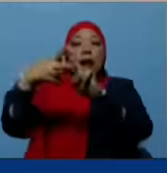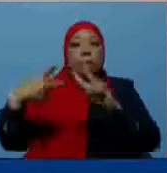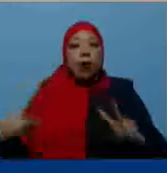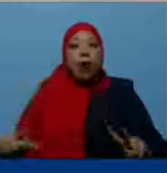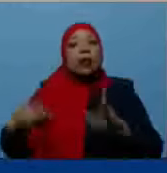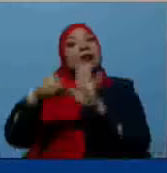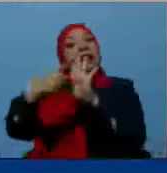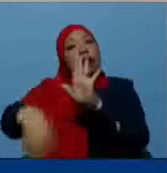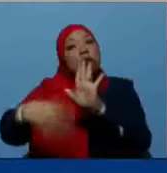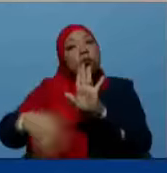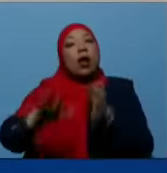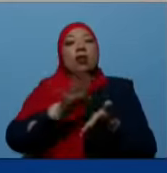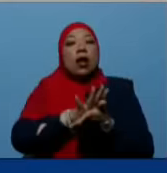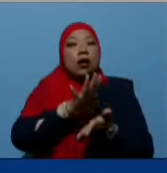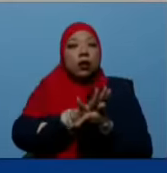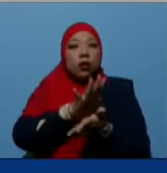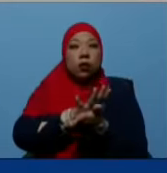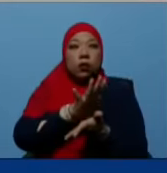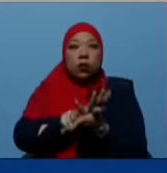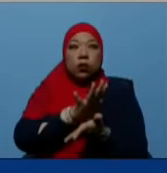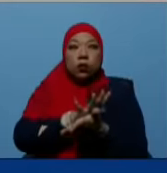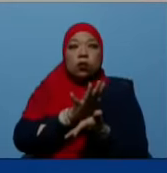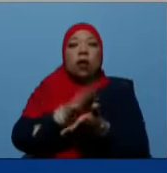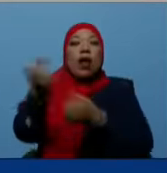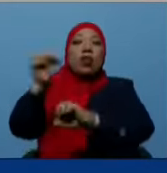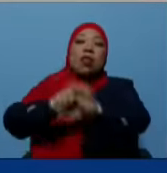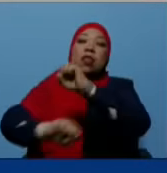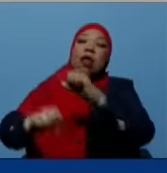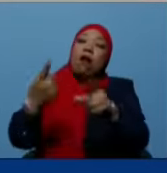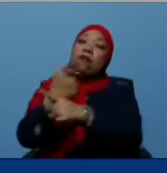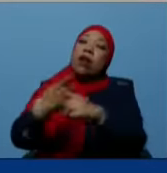para defender su tranquilidad, para defender